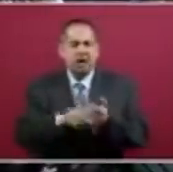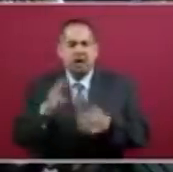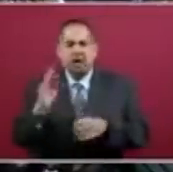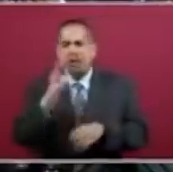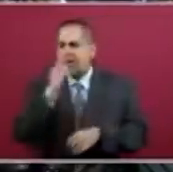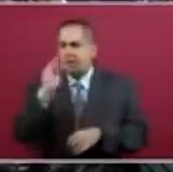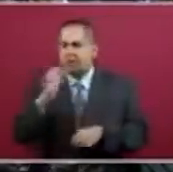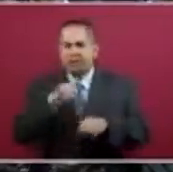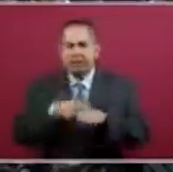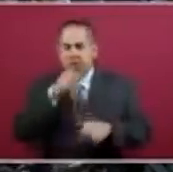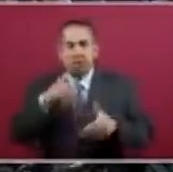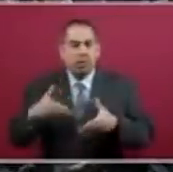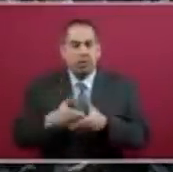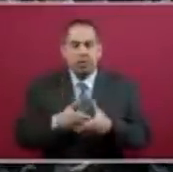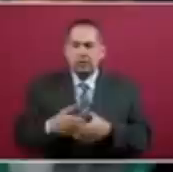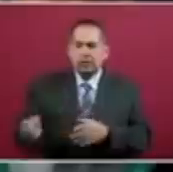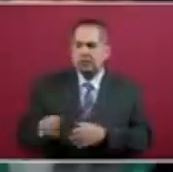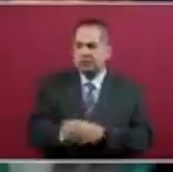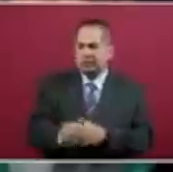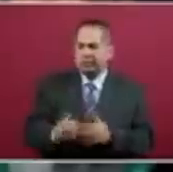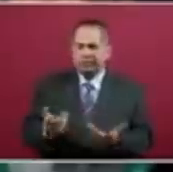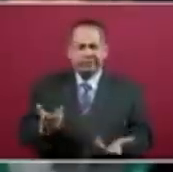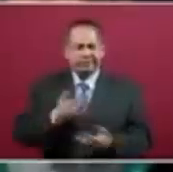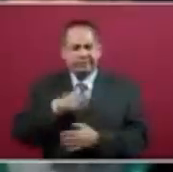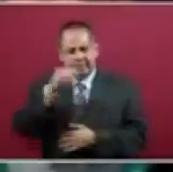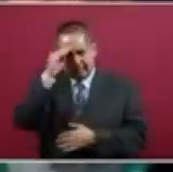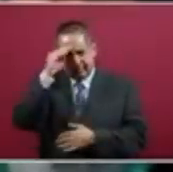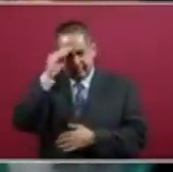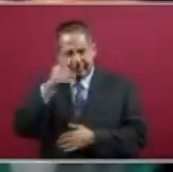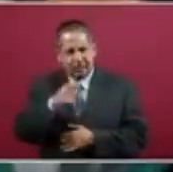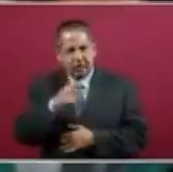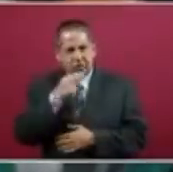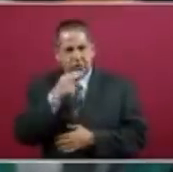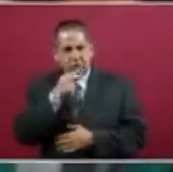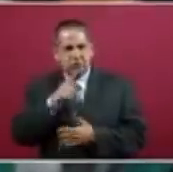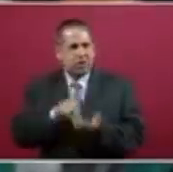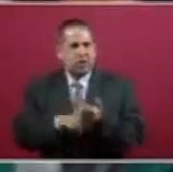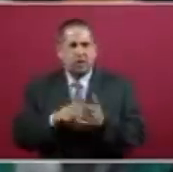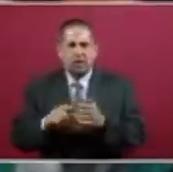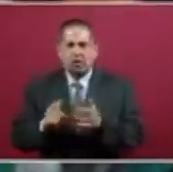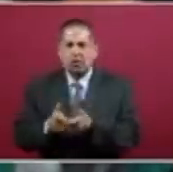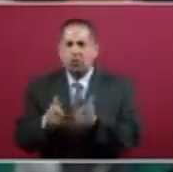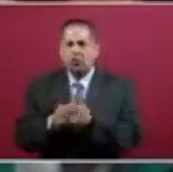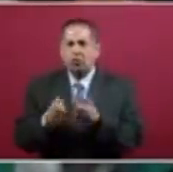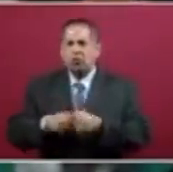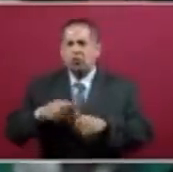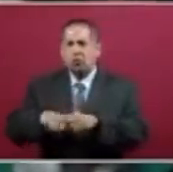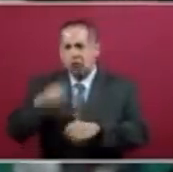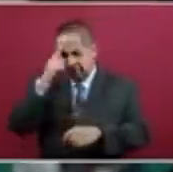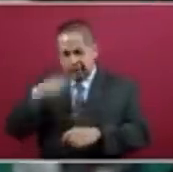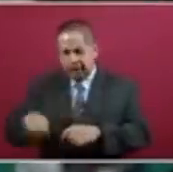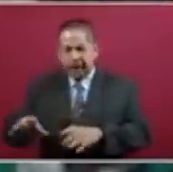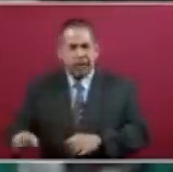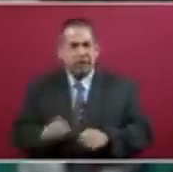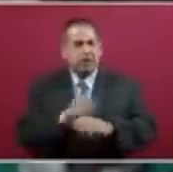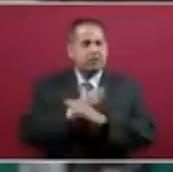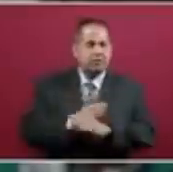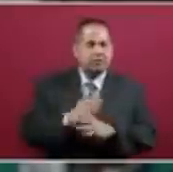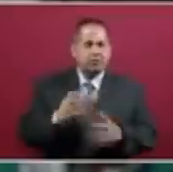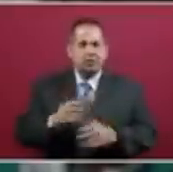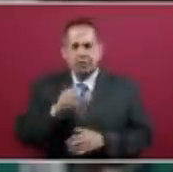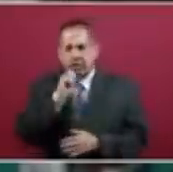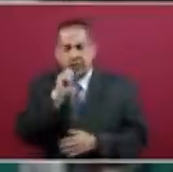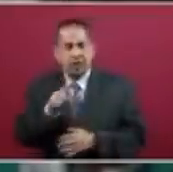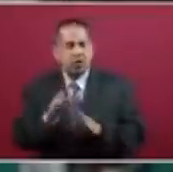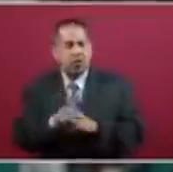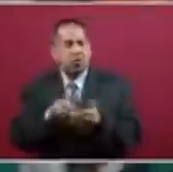o de operativos? Preguntarle qué piensa de que se use a esta base social para estos bloqueos, y también preguntarle cuál sería